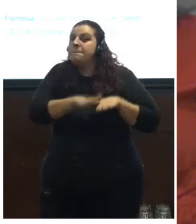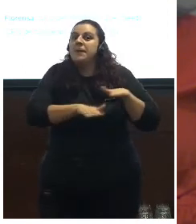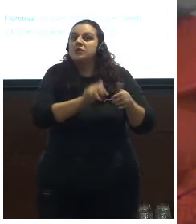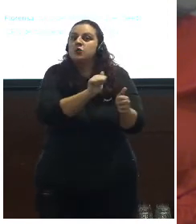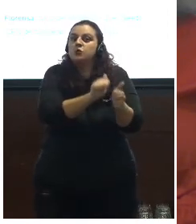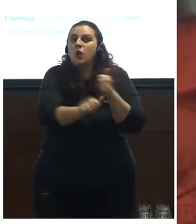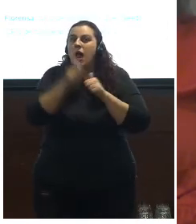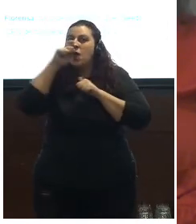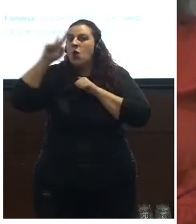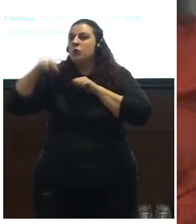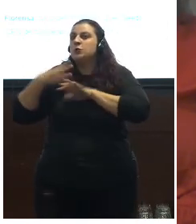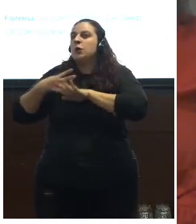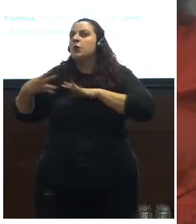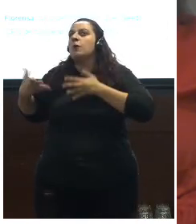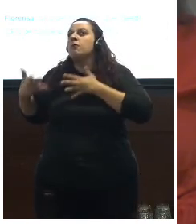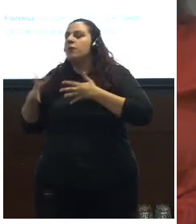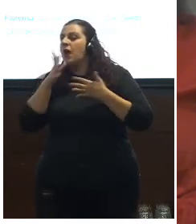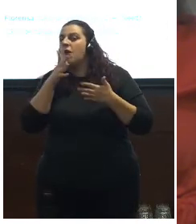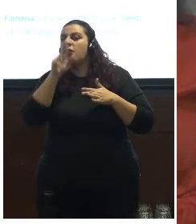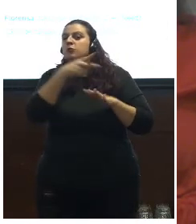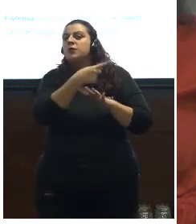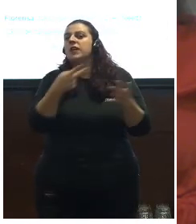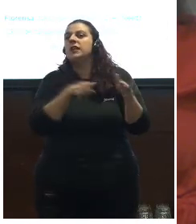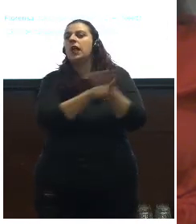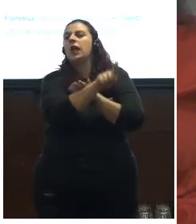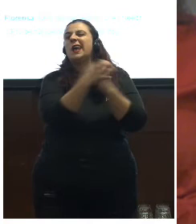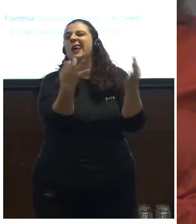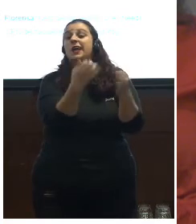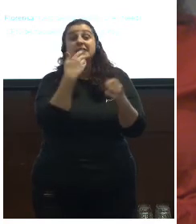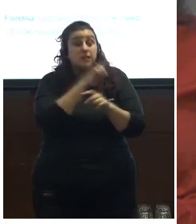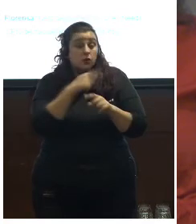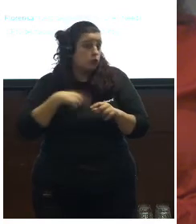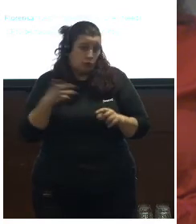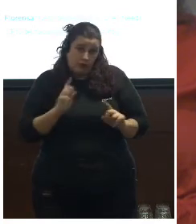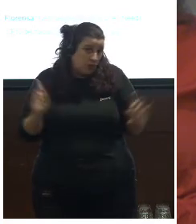en el 2019 y dónde estamos en el 2020? Si no es así, yo no vengo.